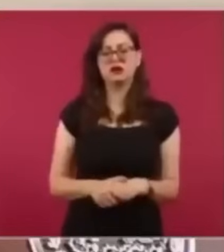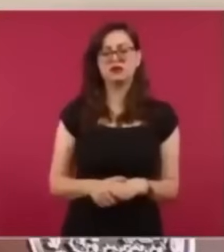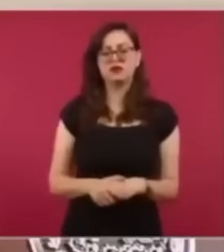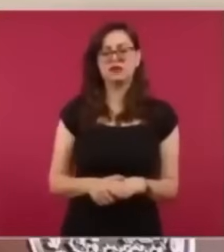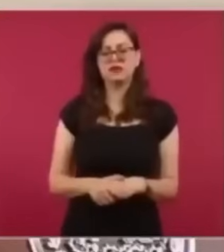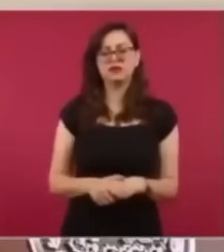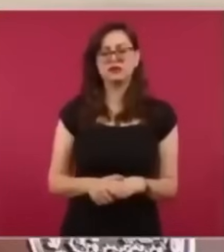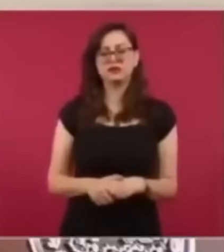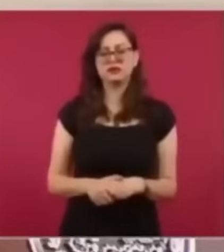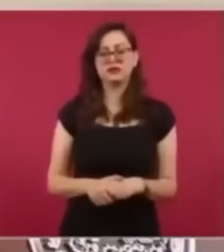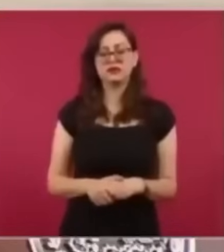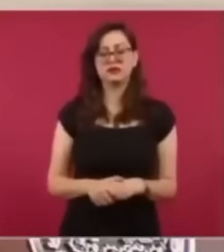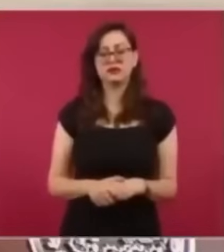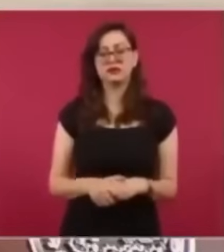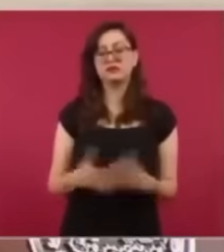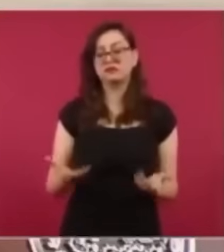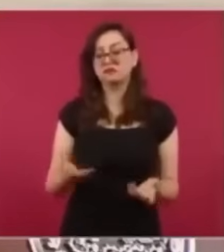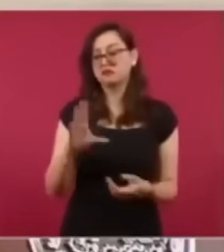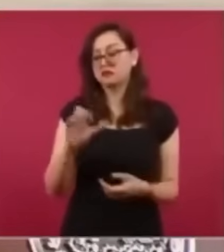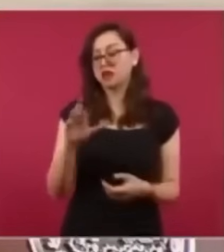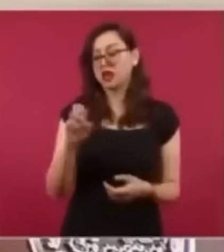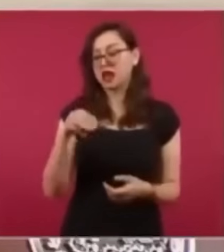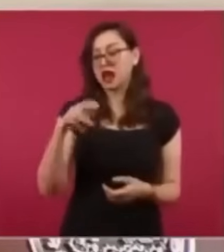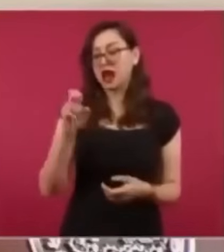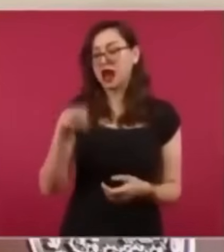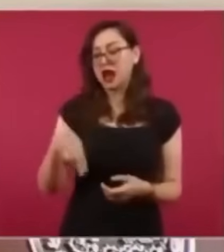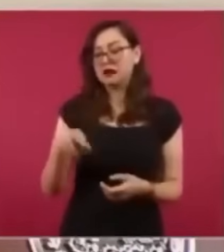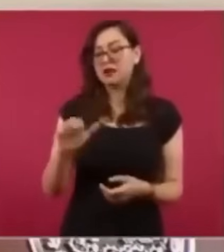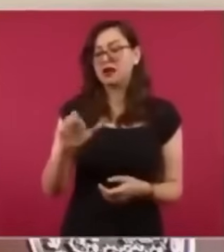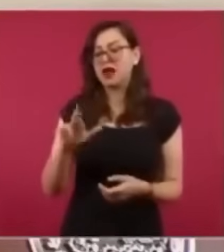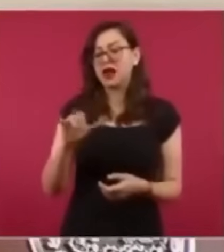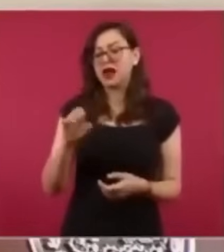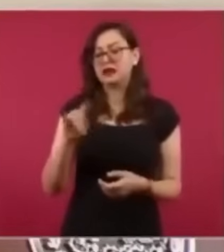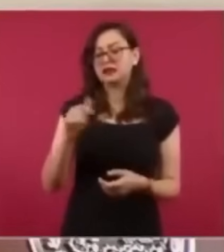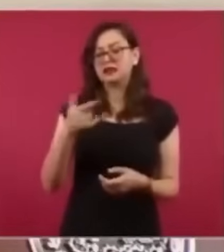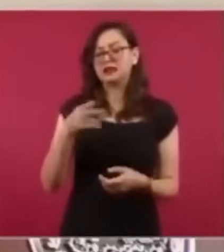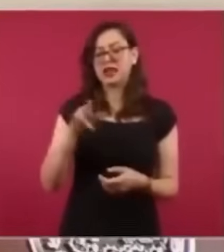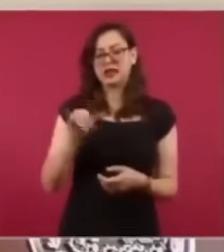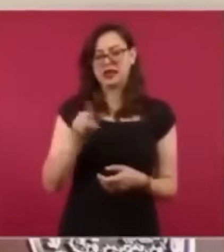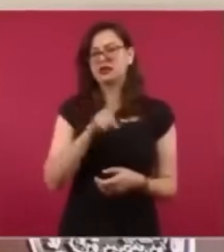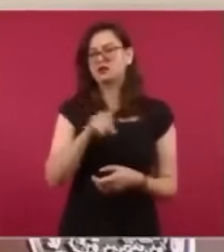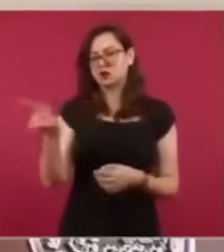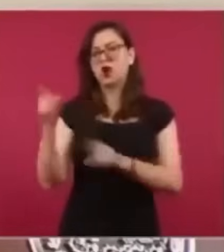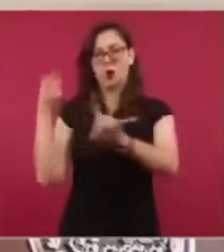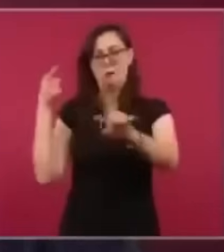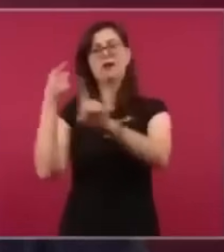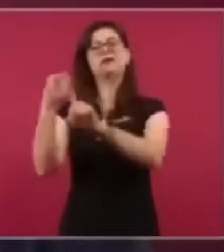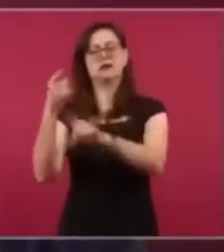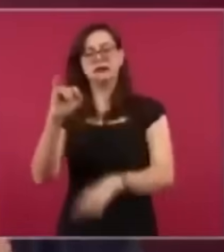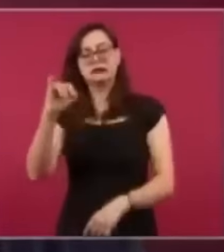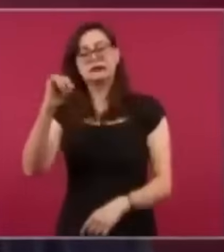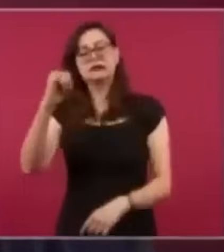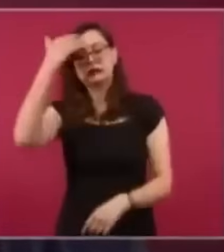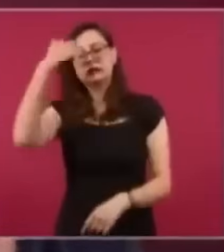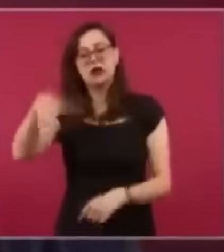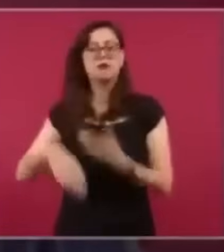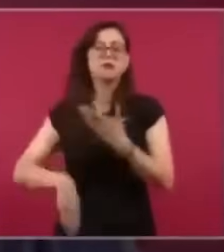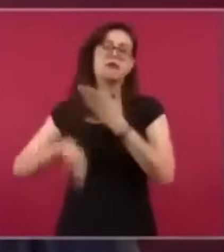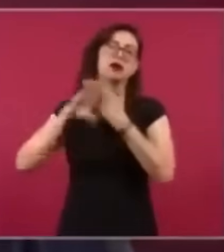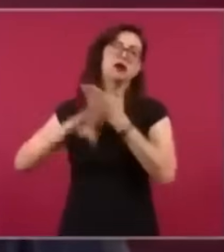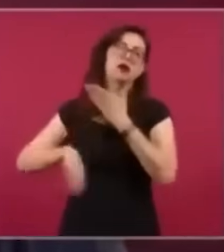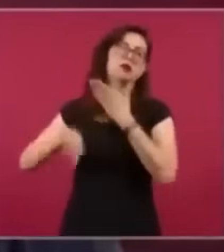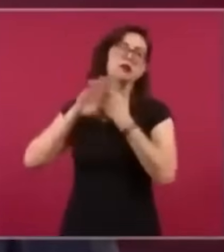y de Carmen Aristegui, pues es estar constantemente